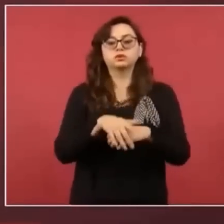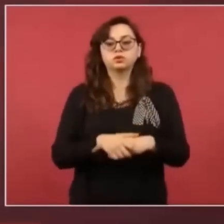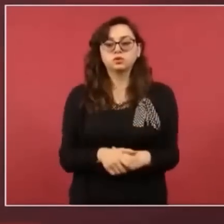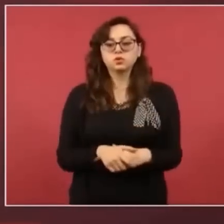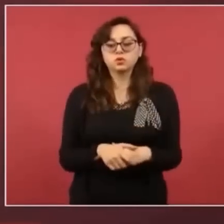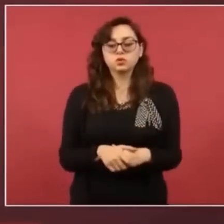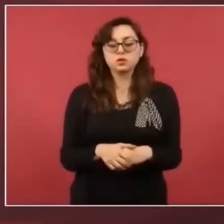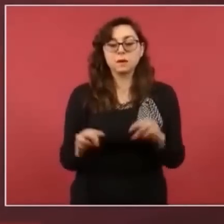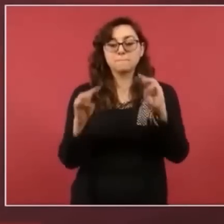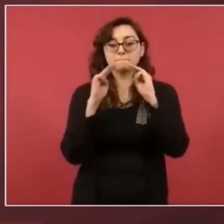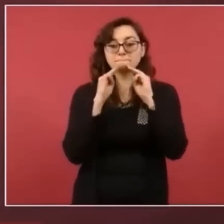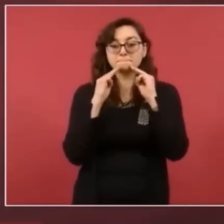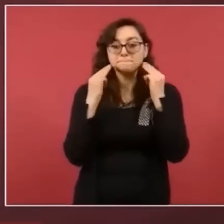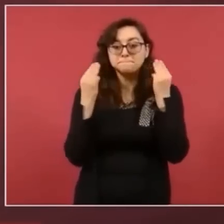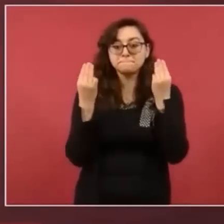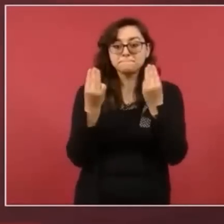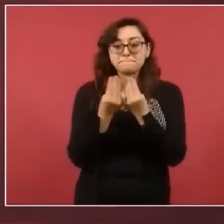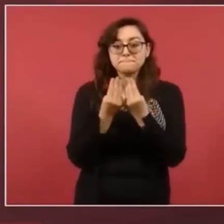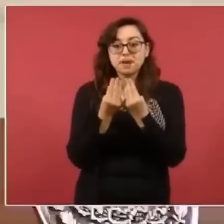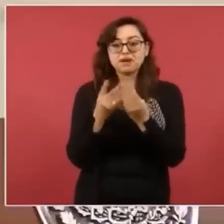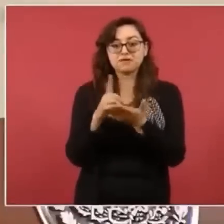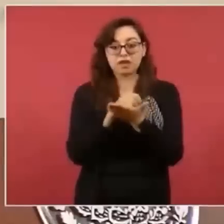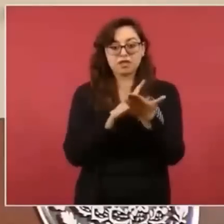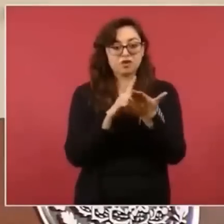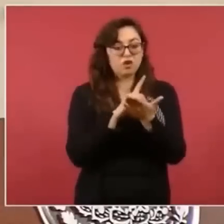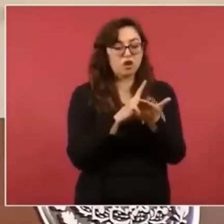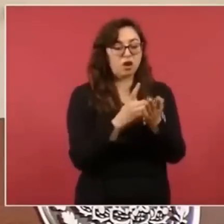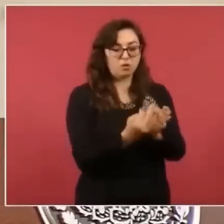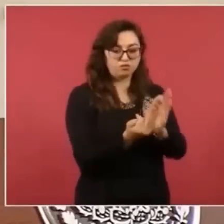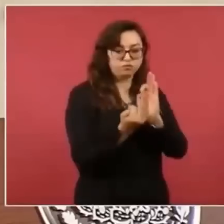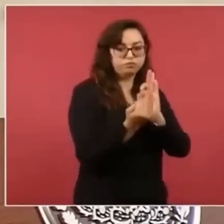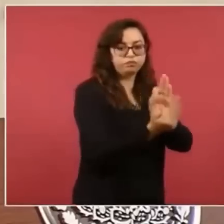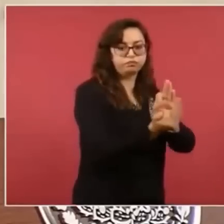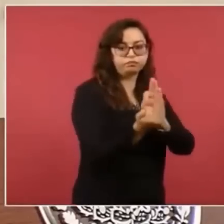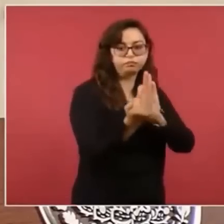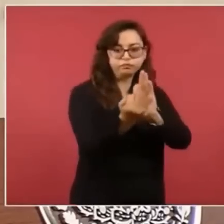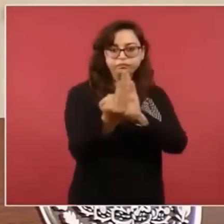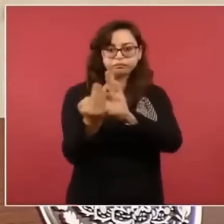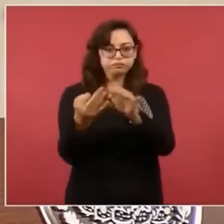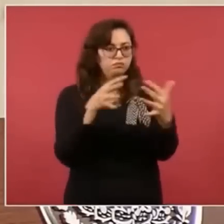a las bandas del narcotráfico,